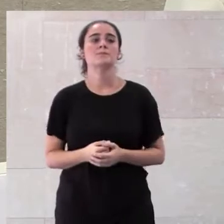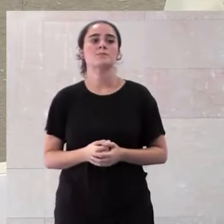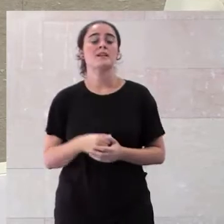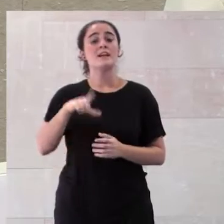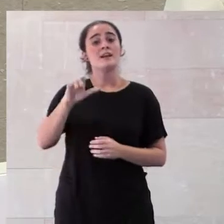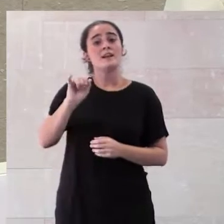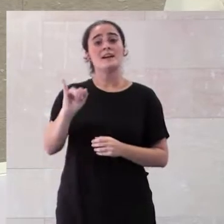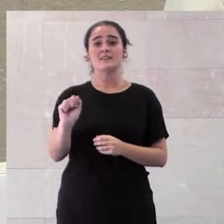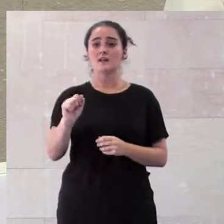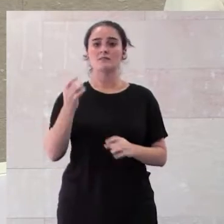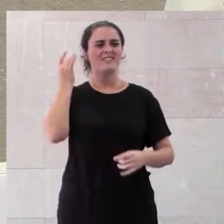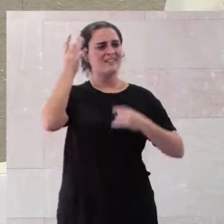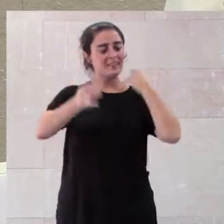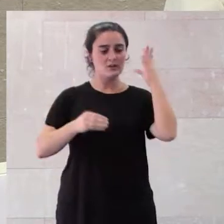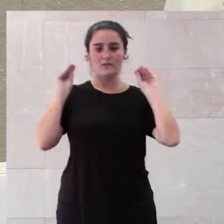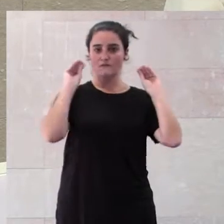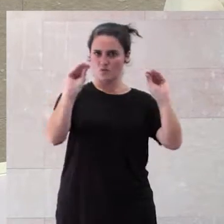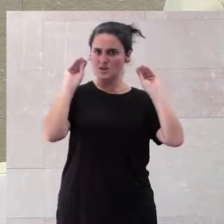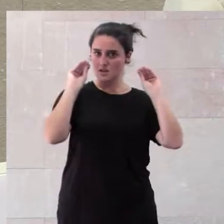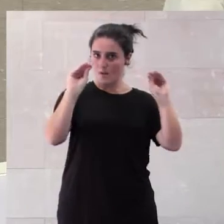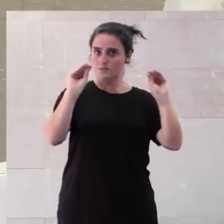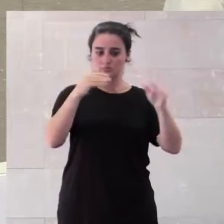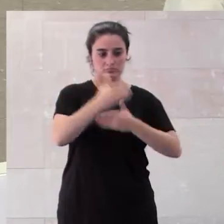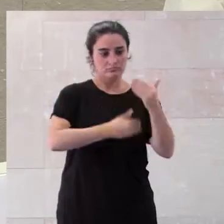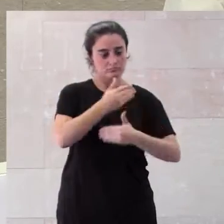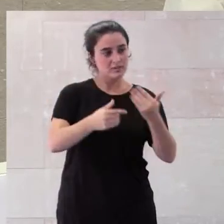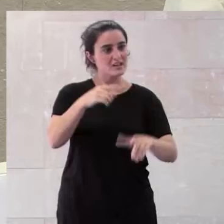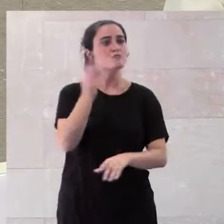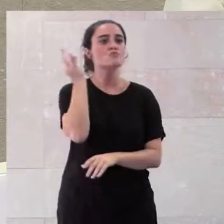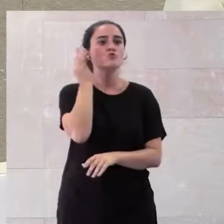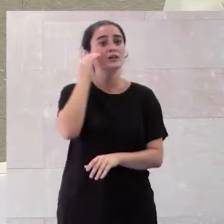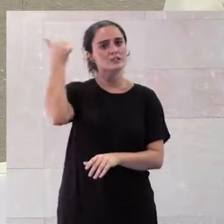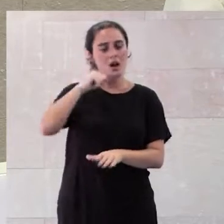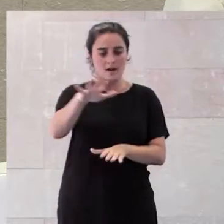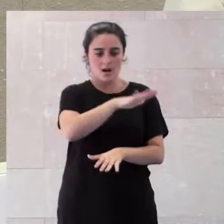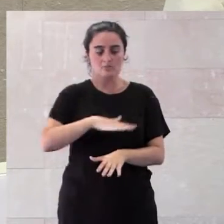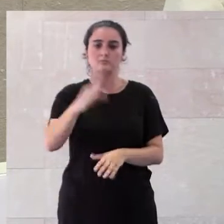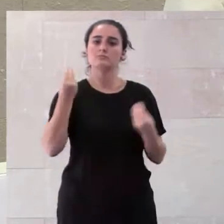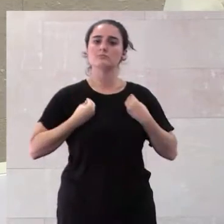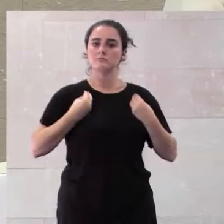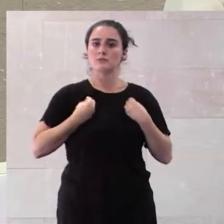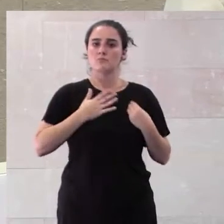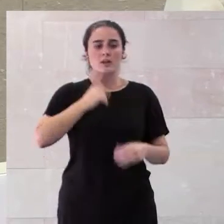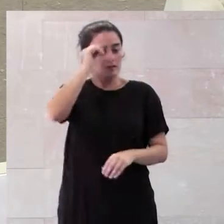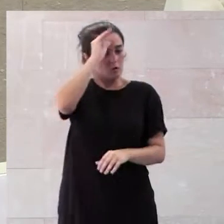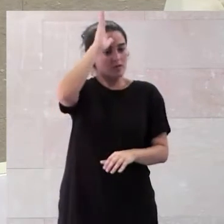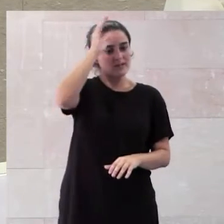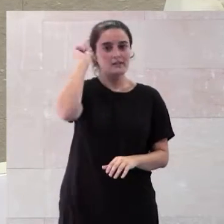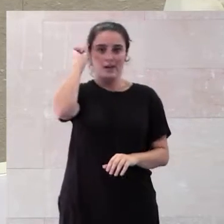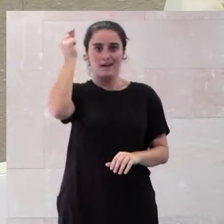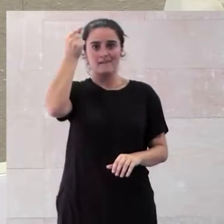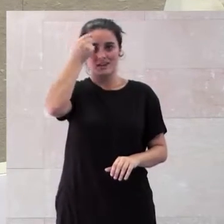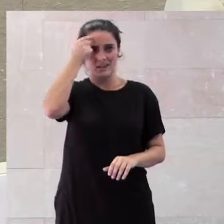desarrollar diferentes acciones formativas para que las mujeres que viven en Álava adquieran conocimientos, habilidades y también una